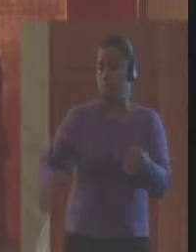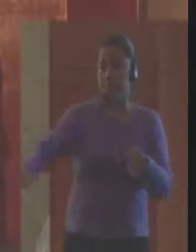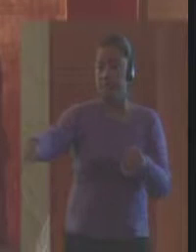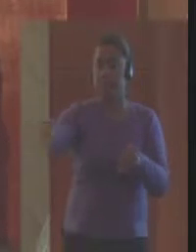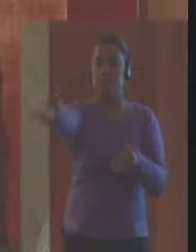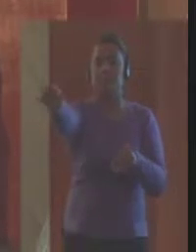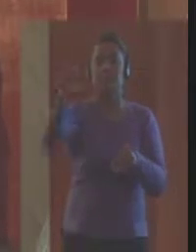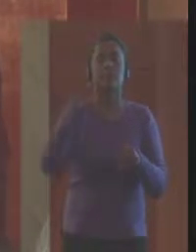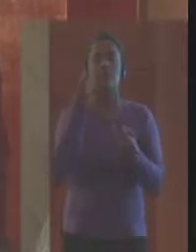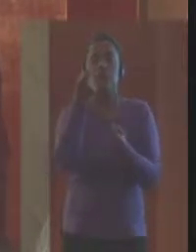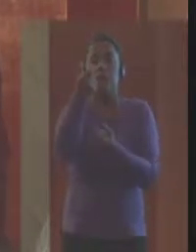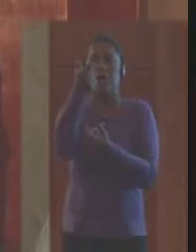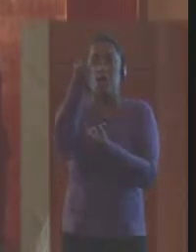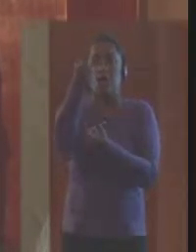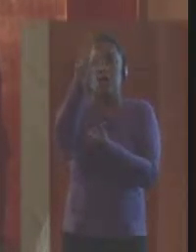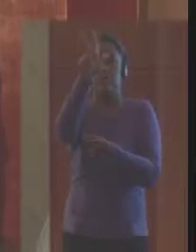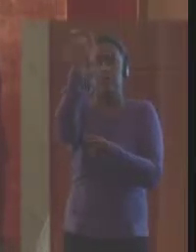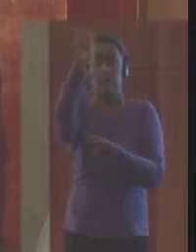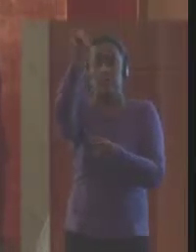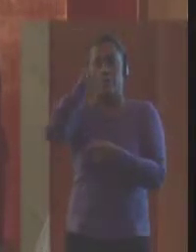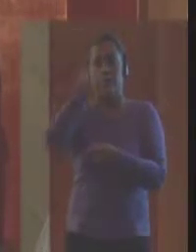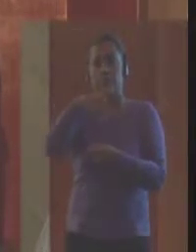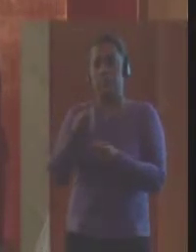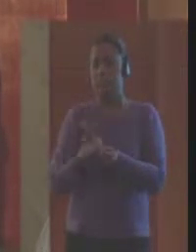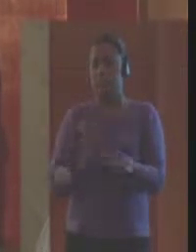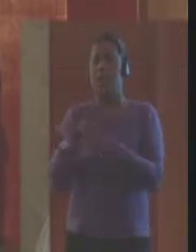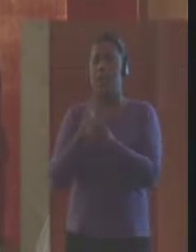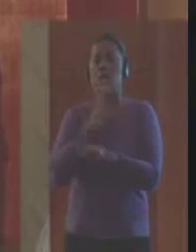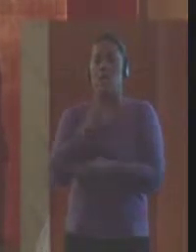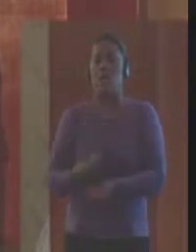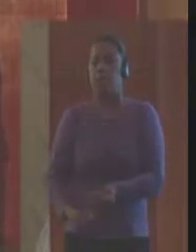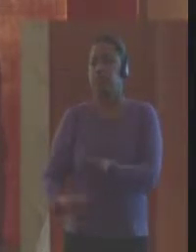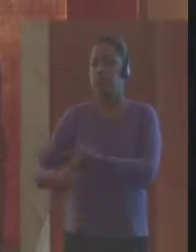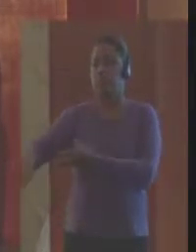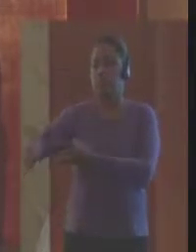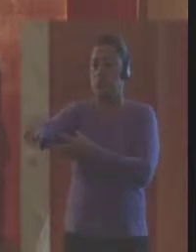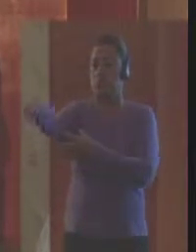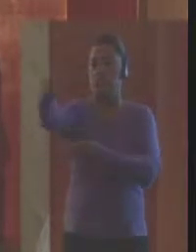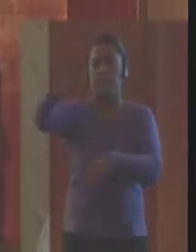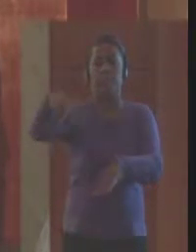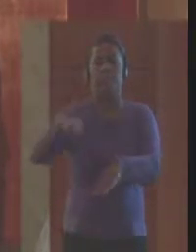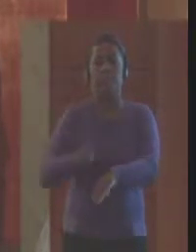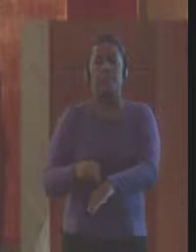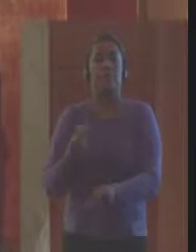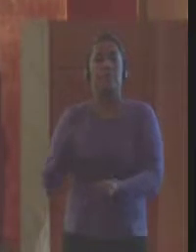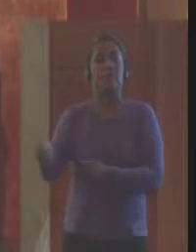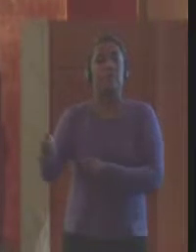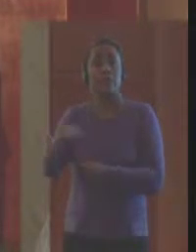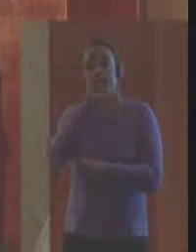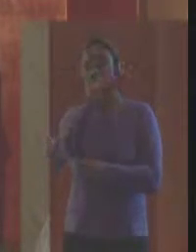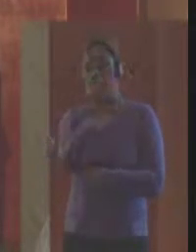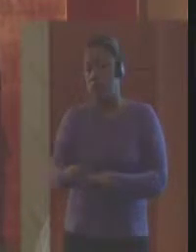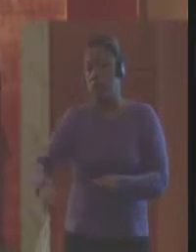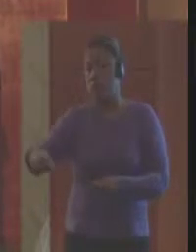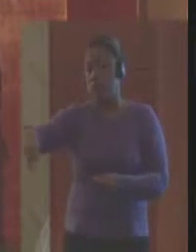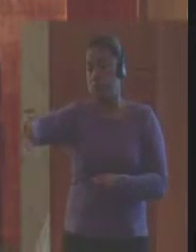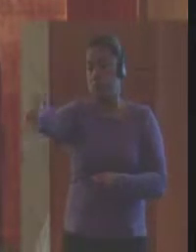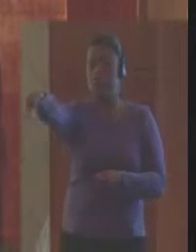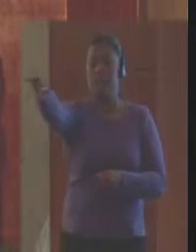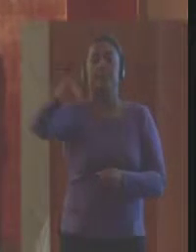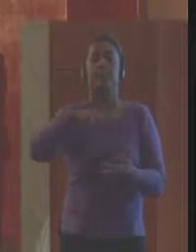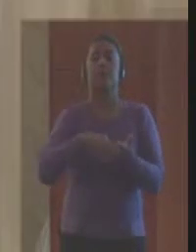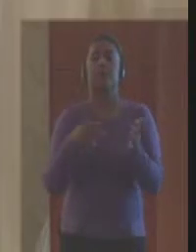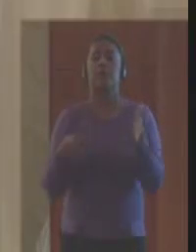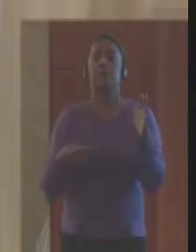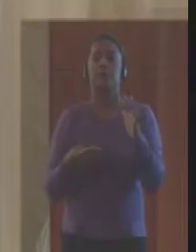llevando casi el 30% más de agua de la cuenca propia, lo cual genera que esa cuenca tendría una